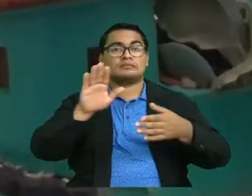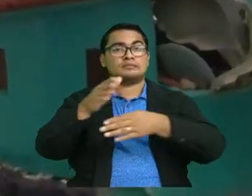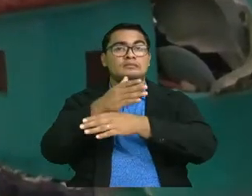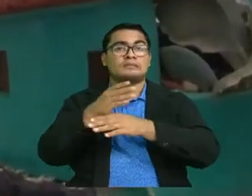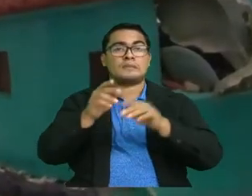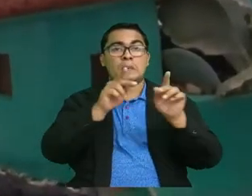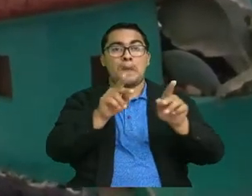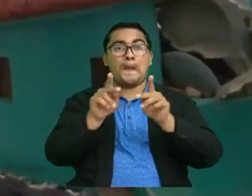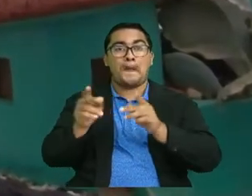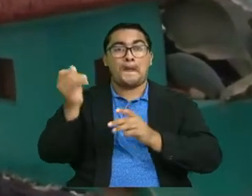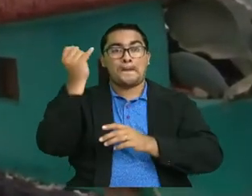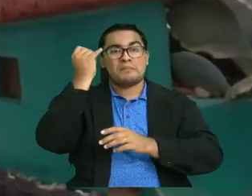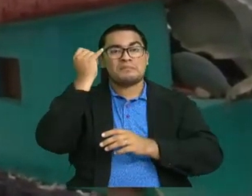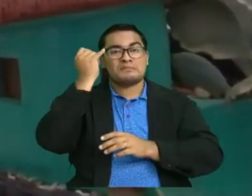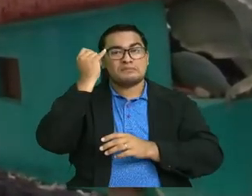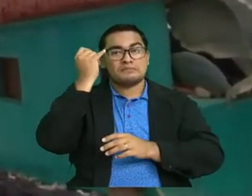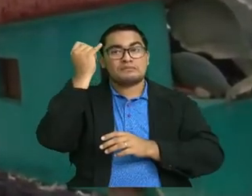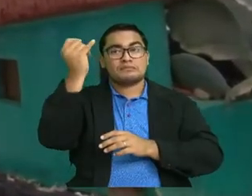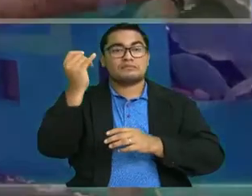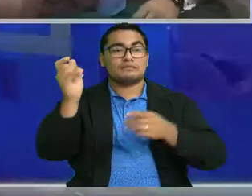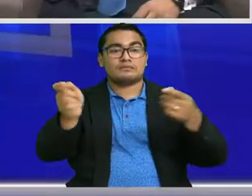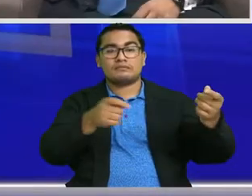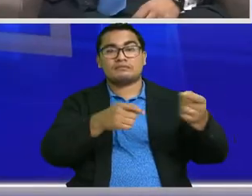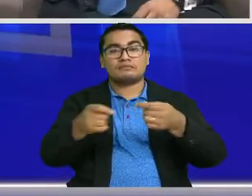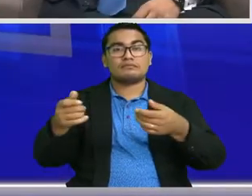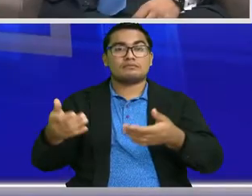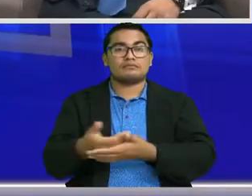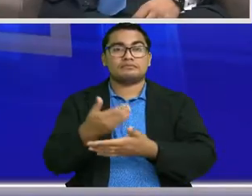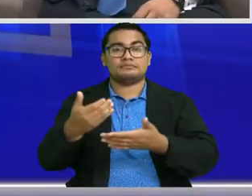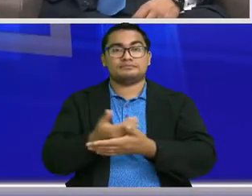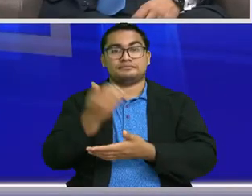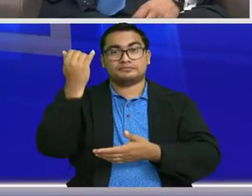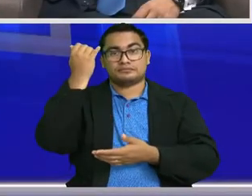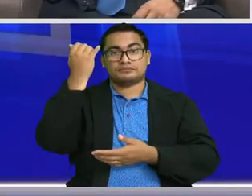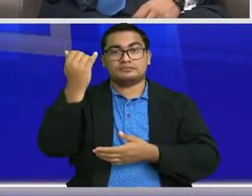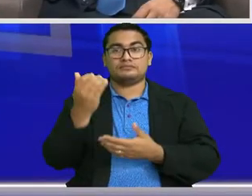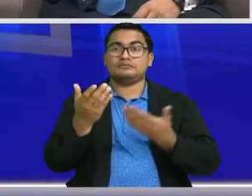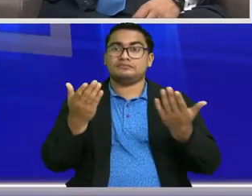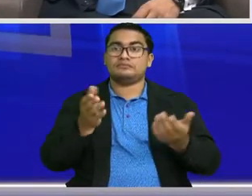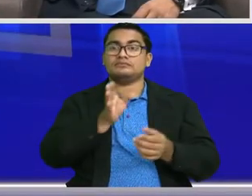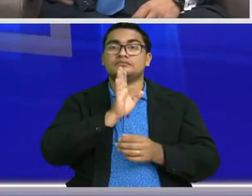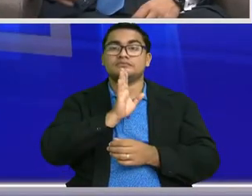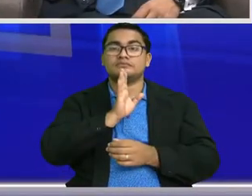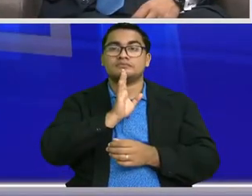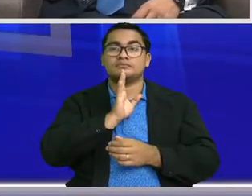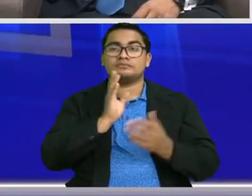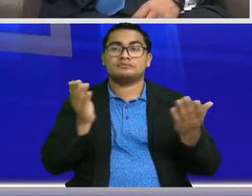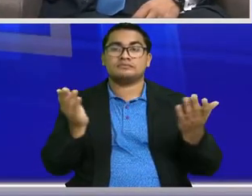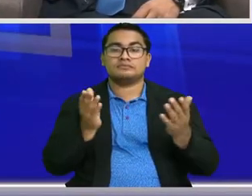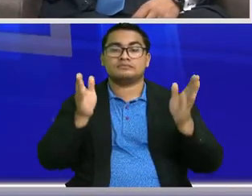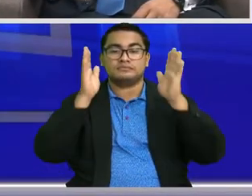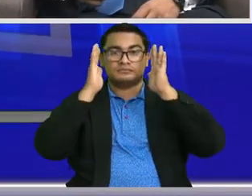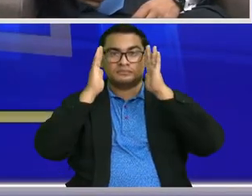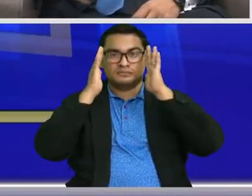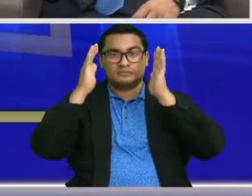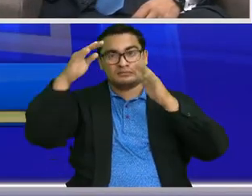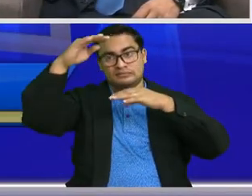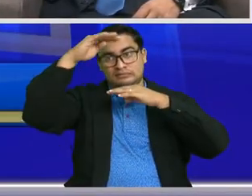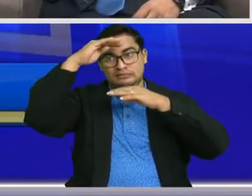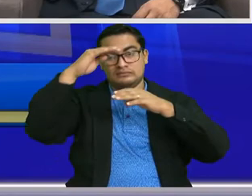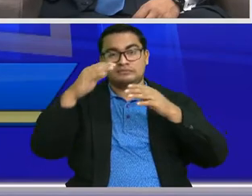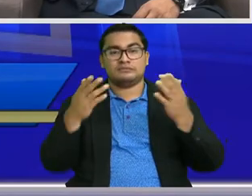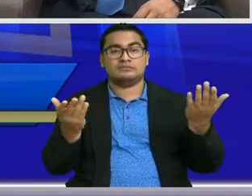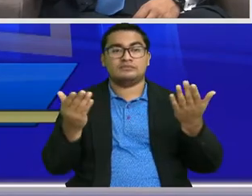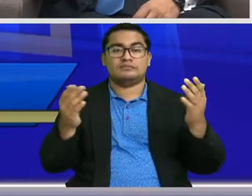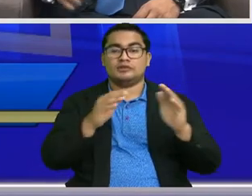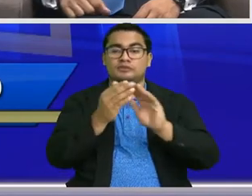del ecosistema de emprendimiento, del ecosistema de innovación y de la creatividad, ahí estamos hablando del sector privado, de la comunidad